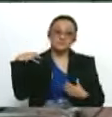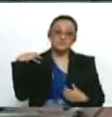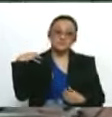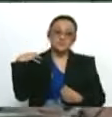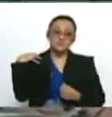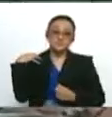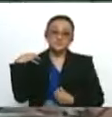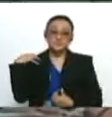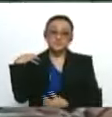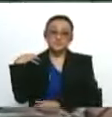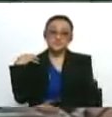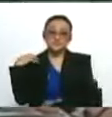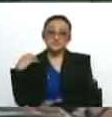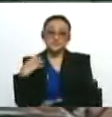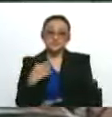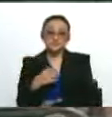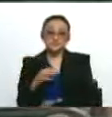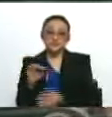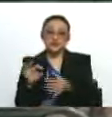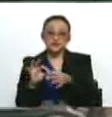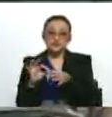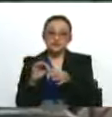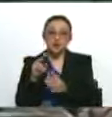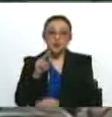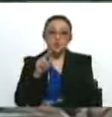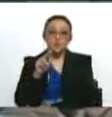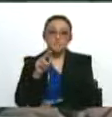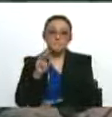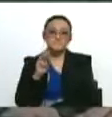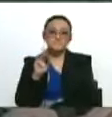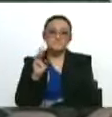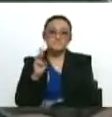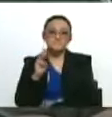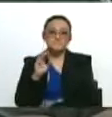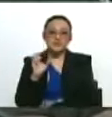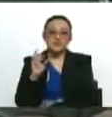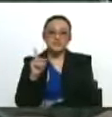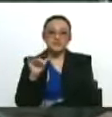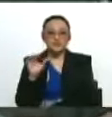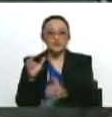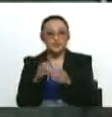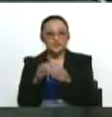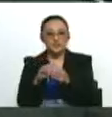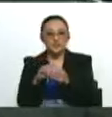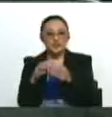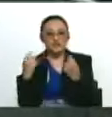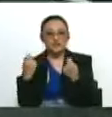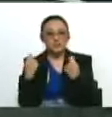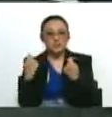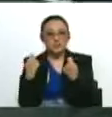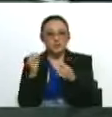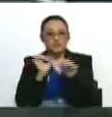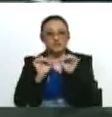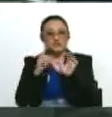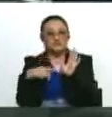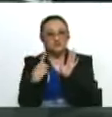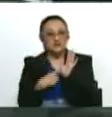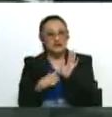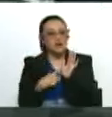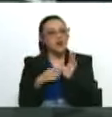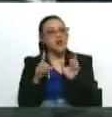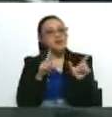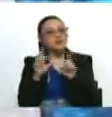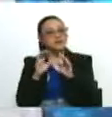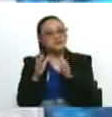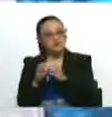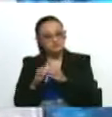Tábata, se articularán a las UPEDI, las unidades populares de defensa integral, ya están conformadas